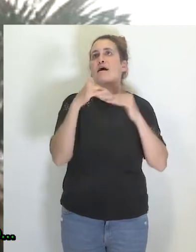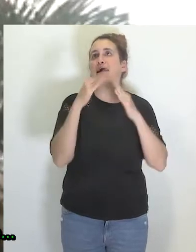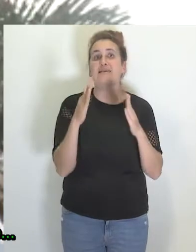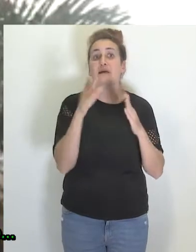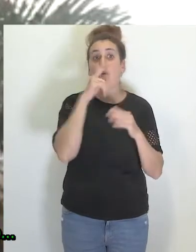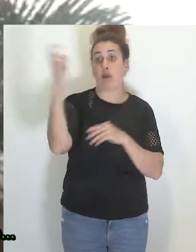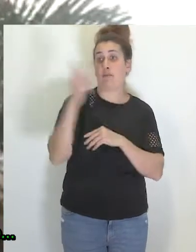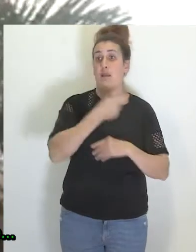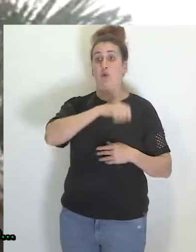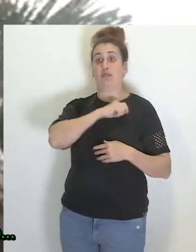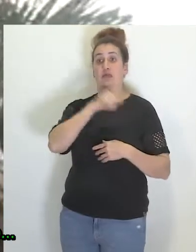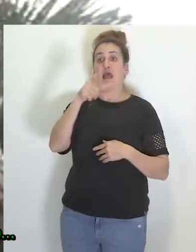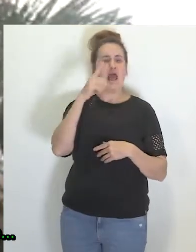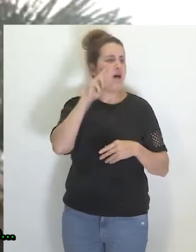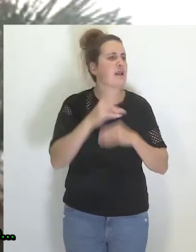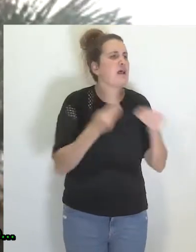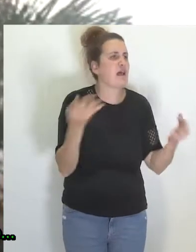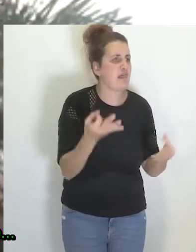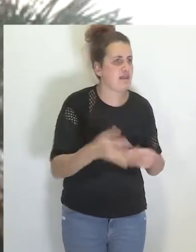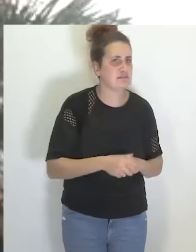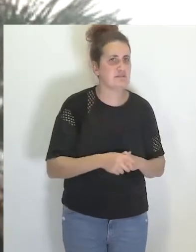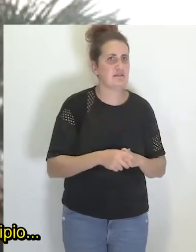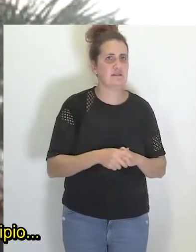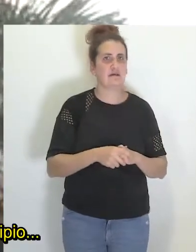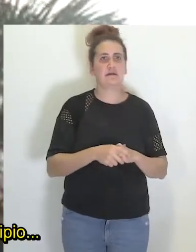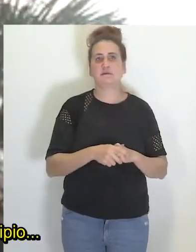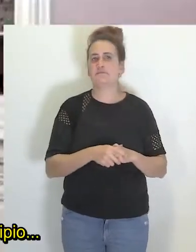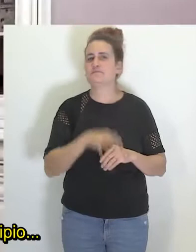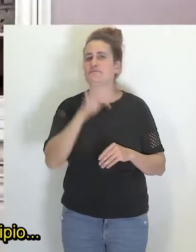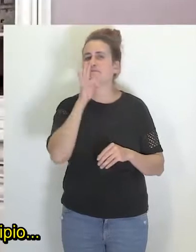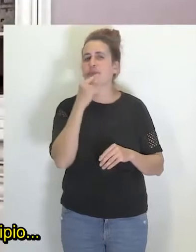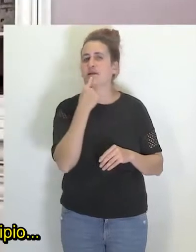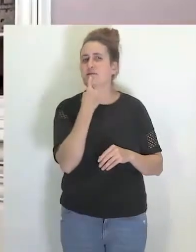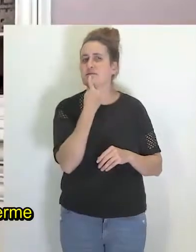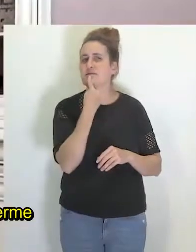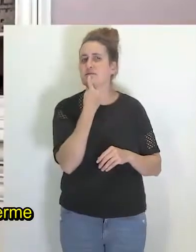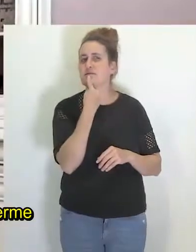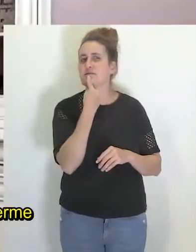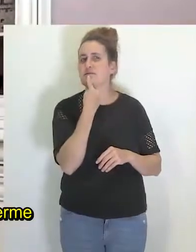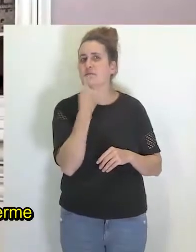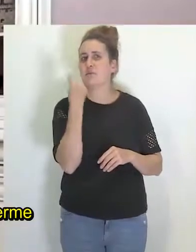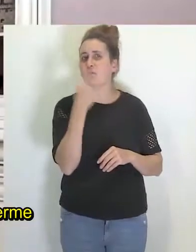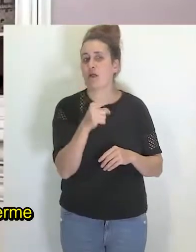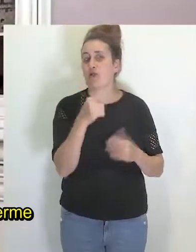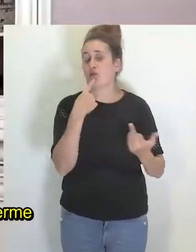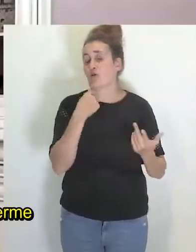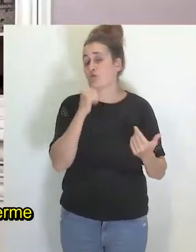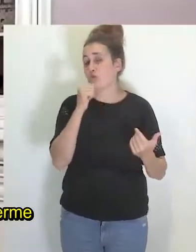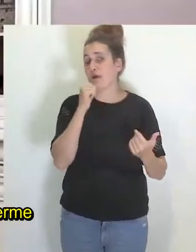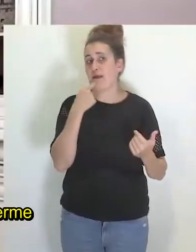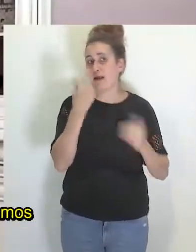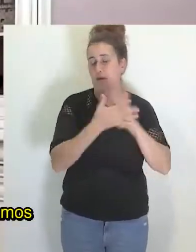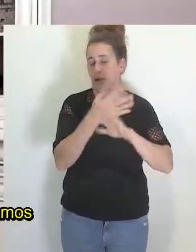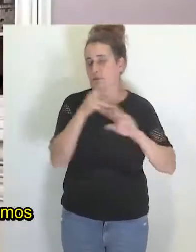una casa porque llega la policía para ver qué está haciendo. Has mencionado a Wendy desde el principio, yo no quería hasta ahora meterme, y bueno,